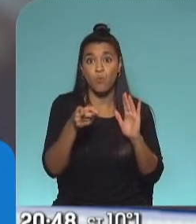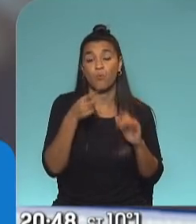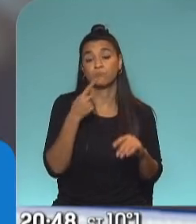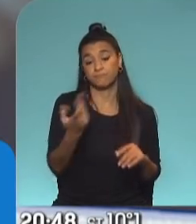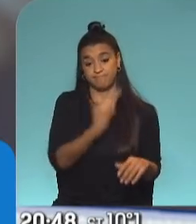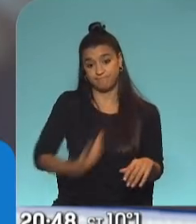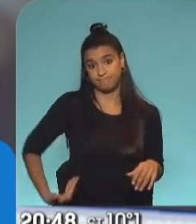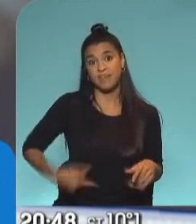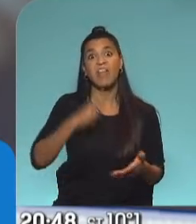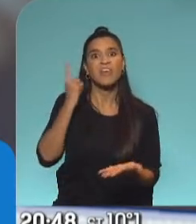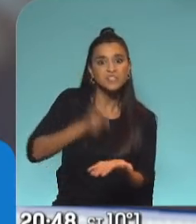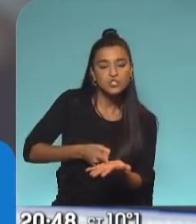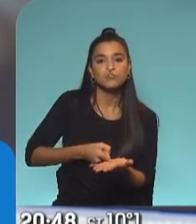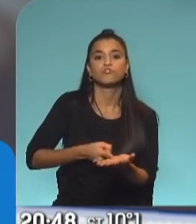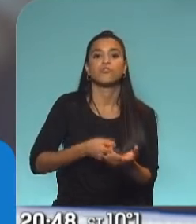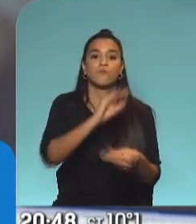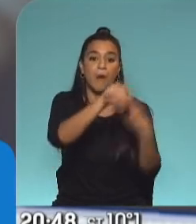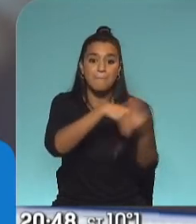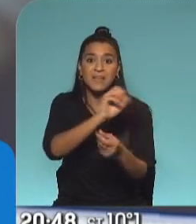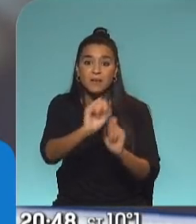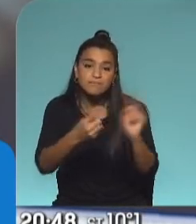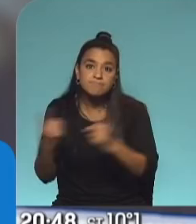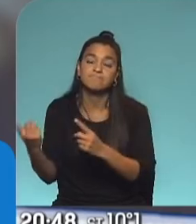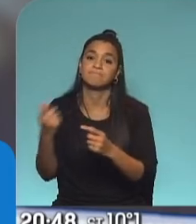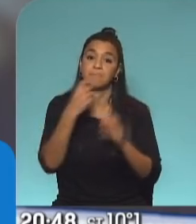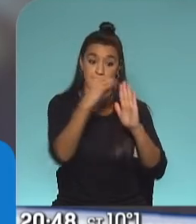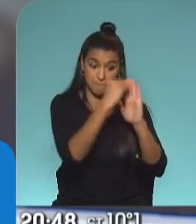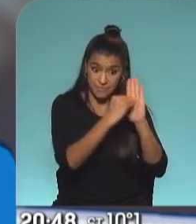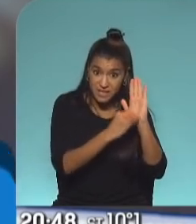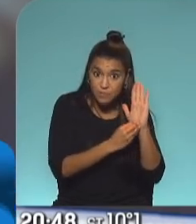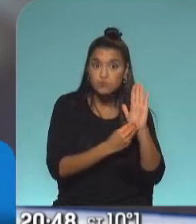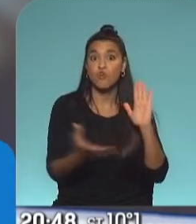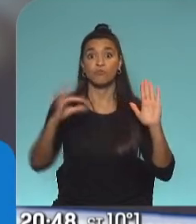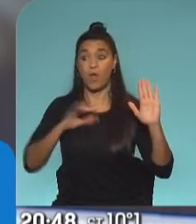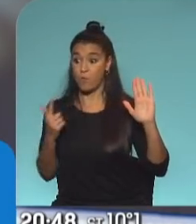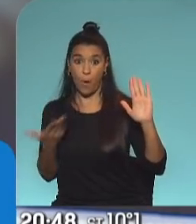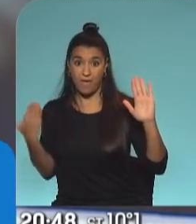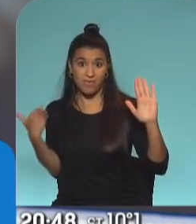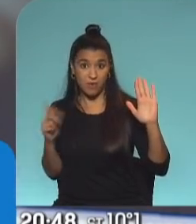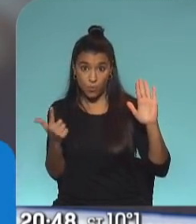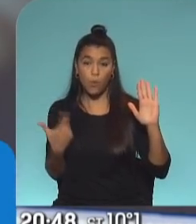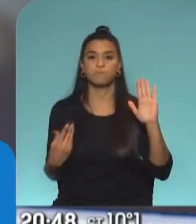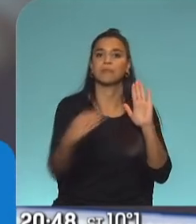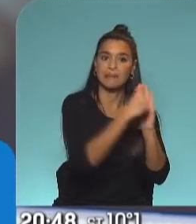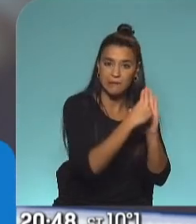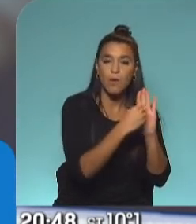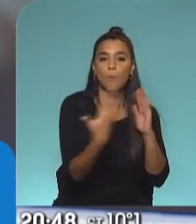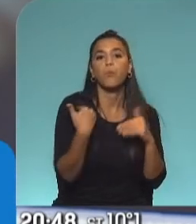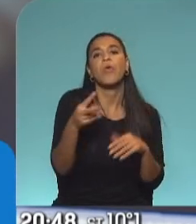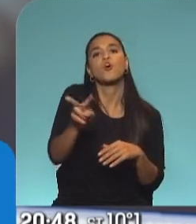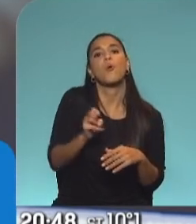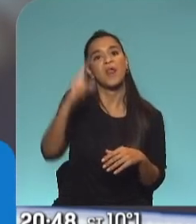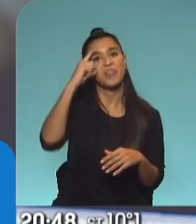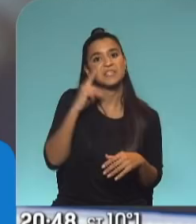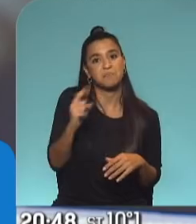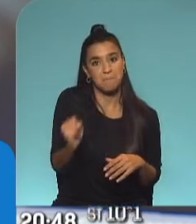esta decisión de que cada familia que no tuviera ingreso, que se hubiese inscrito en este ingreso, pudiera cobrar 10.000 pesos.